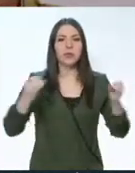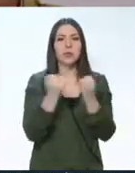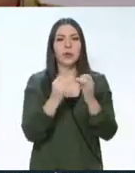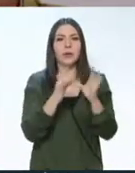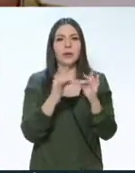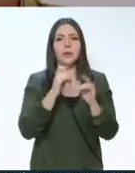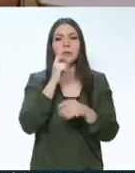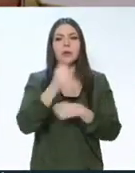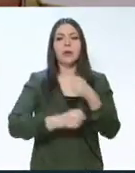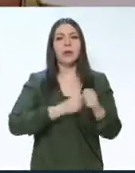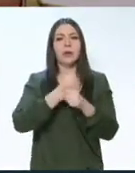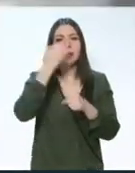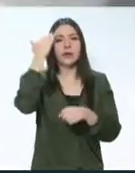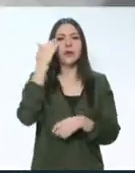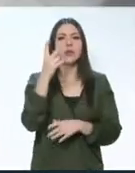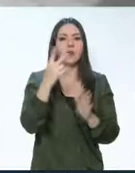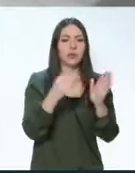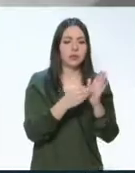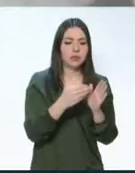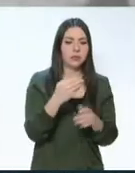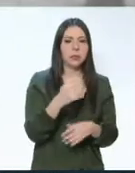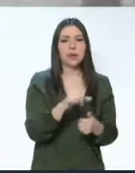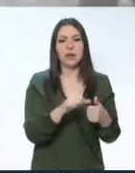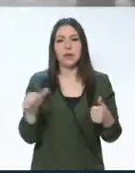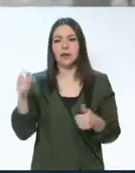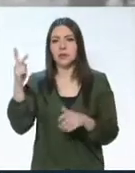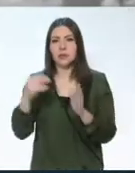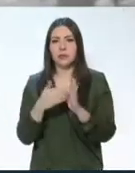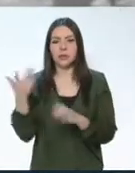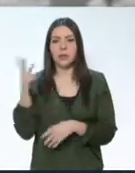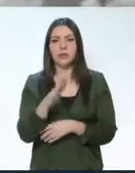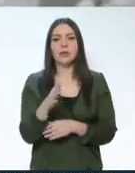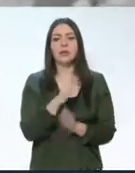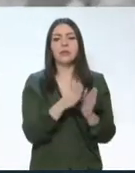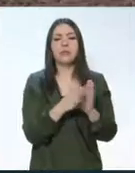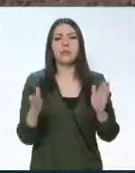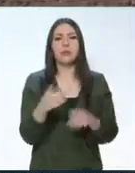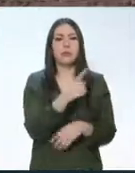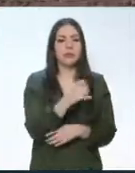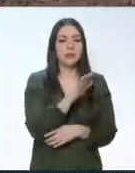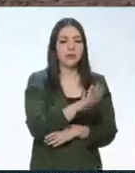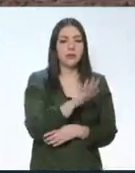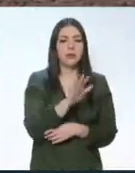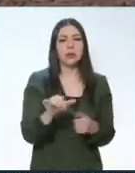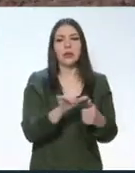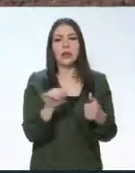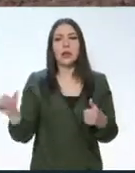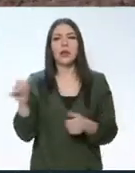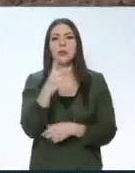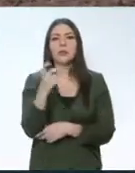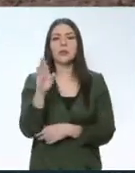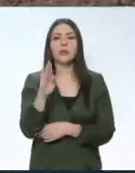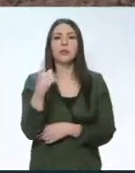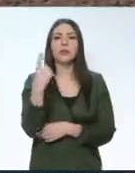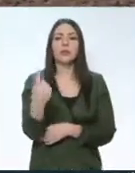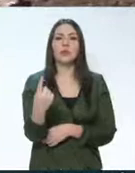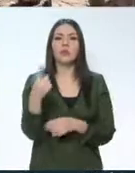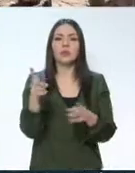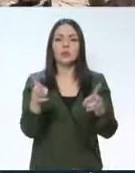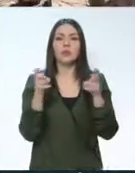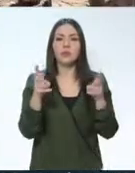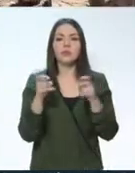en el periodo del 2000 al 2010 se pasó de 155 a 691 tomas ilegales. Para el 2012